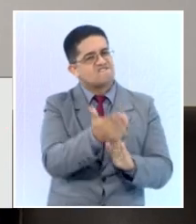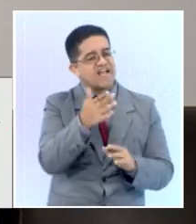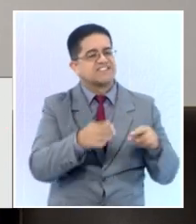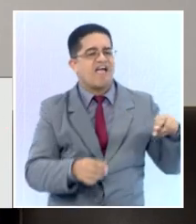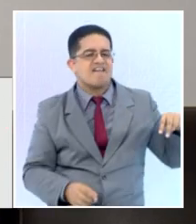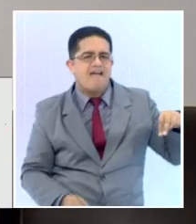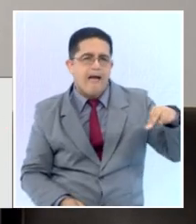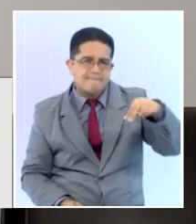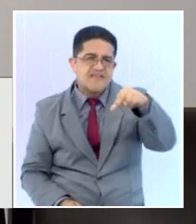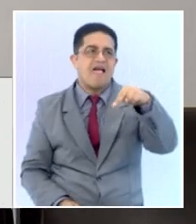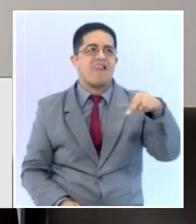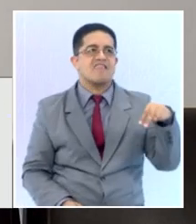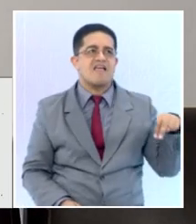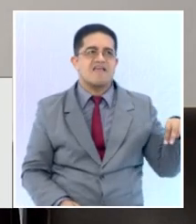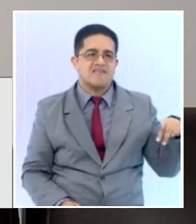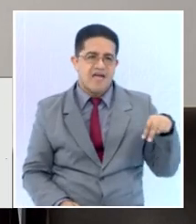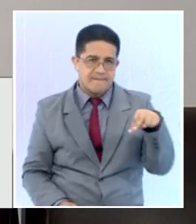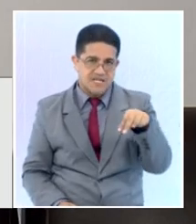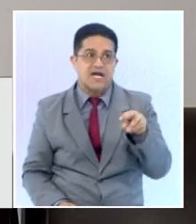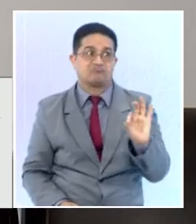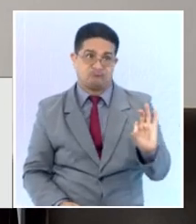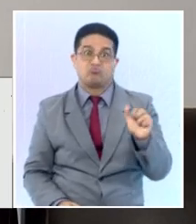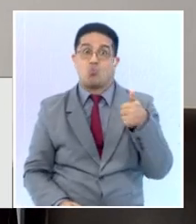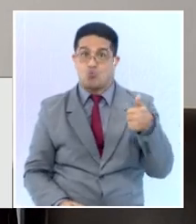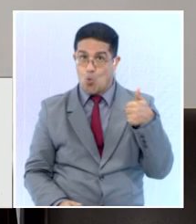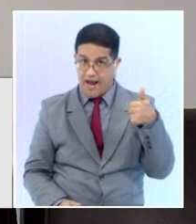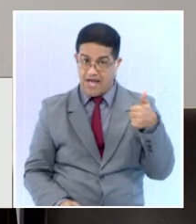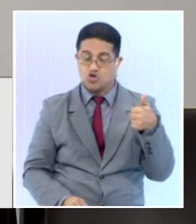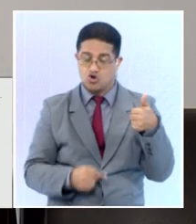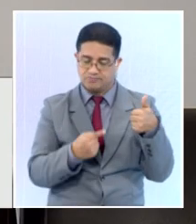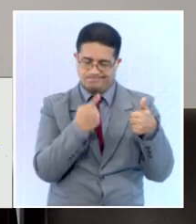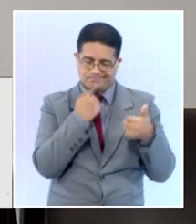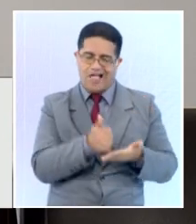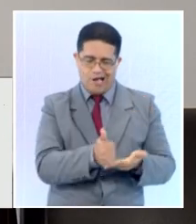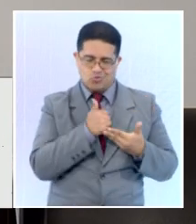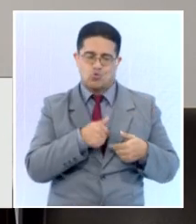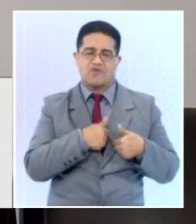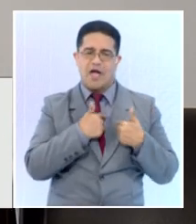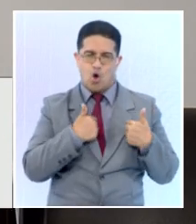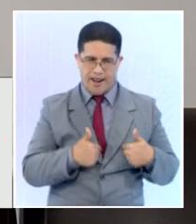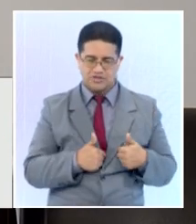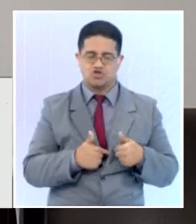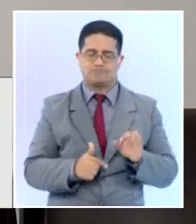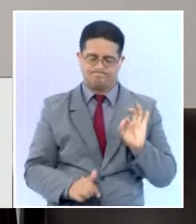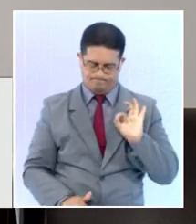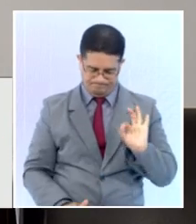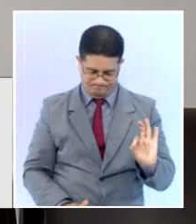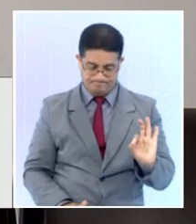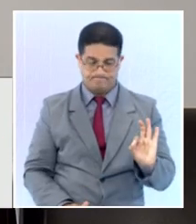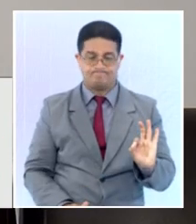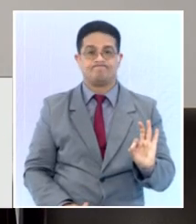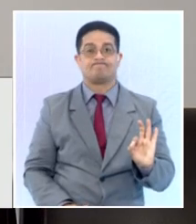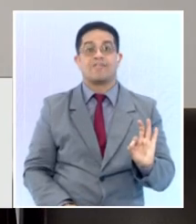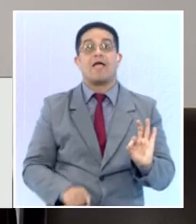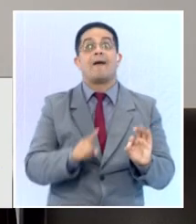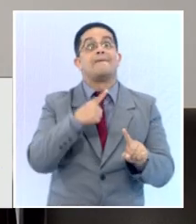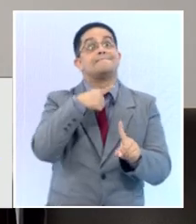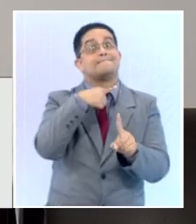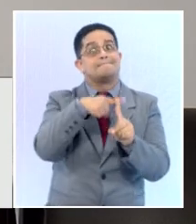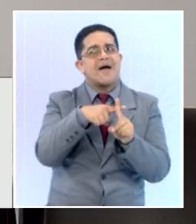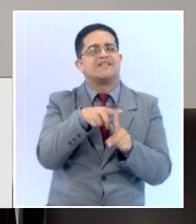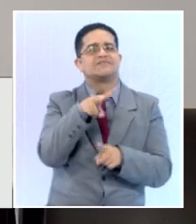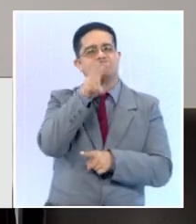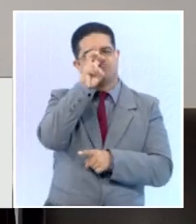camine caminar es muy bueno desde el punto de vista cardiovascular y del volumen de oxígeno máximo y otros